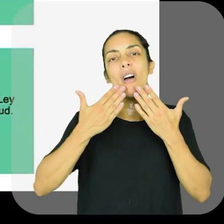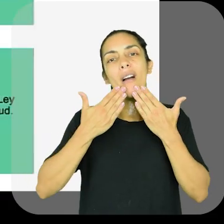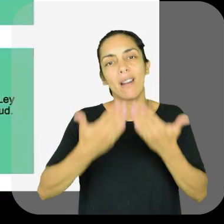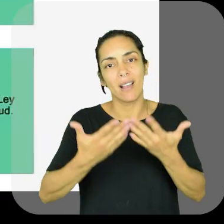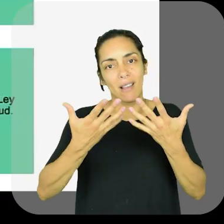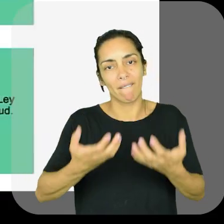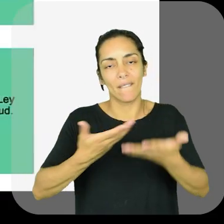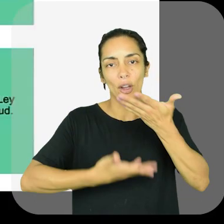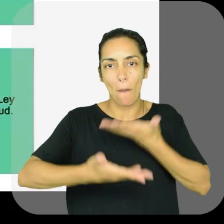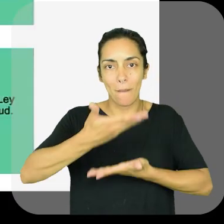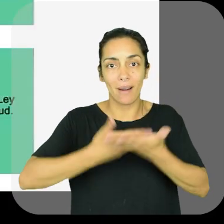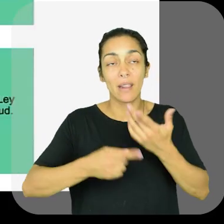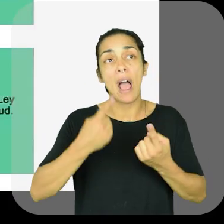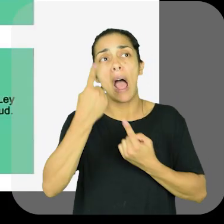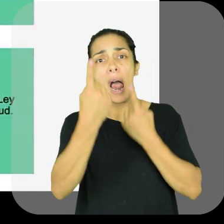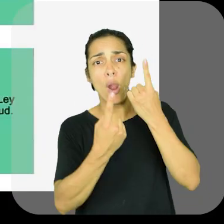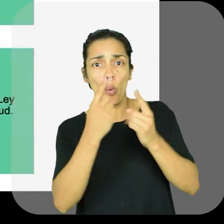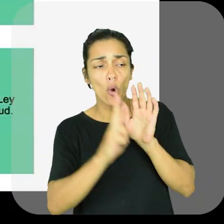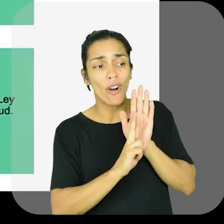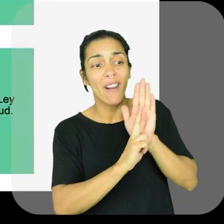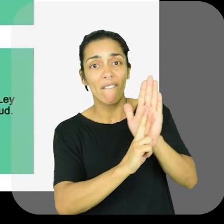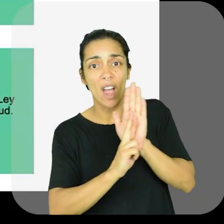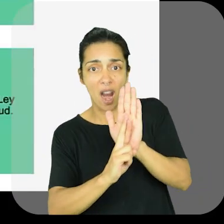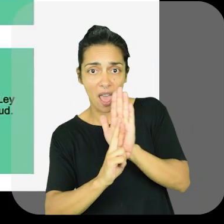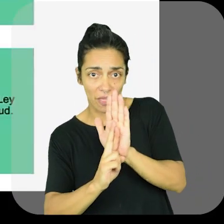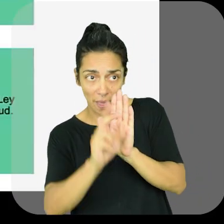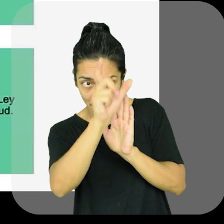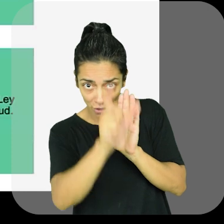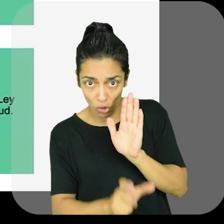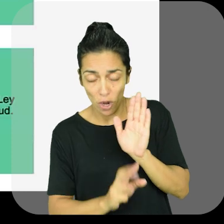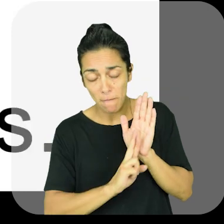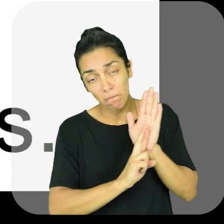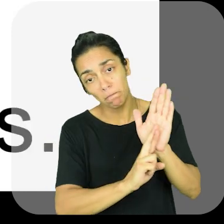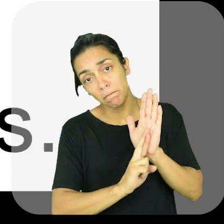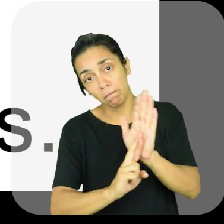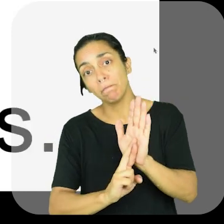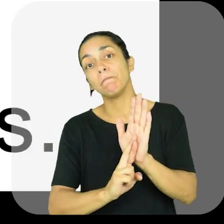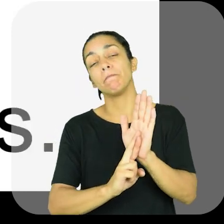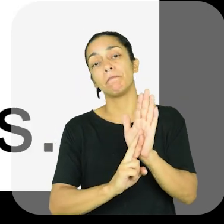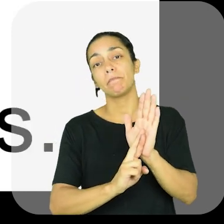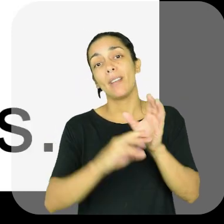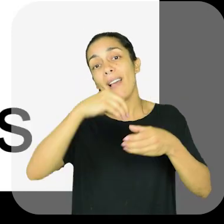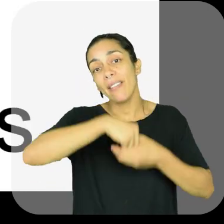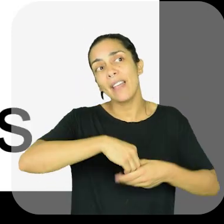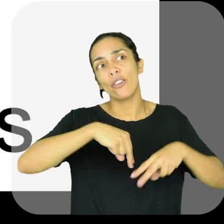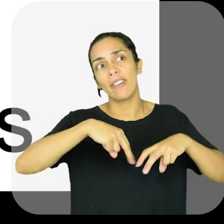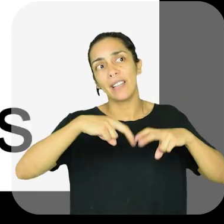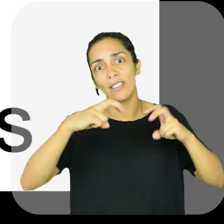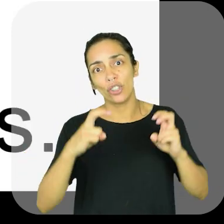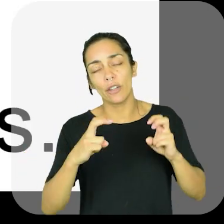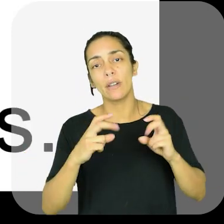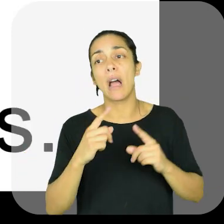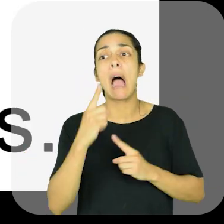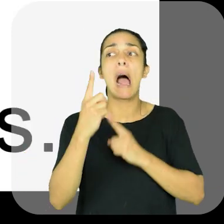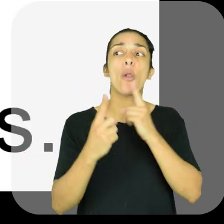pantalla, algunos referentes que he utilizado en mi investigación y quedo atento si quizá hay